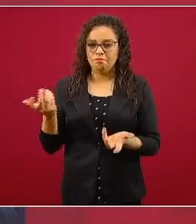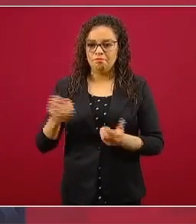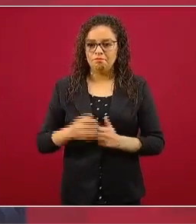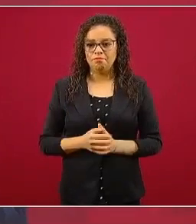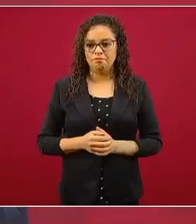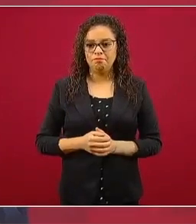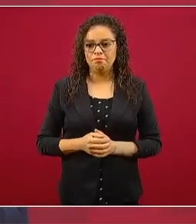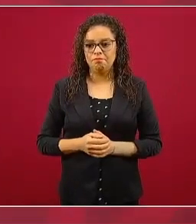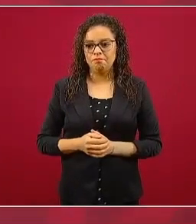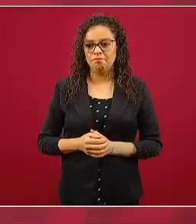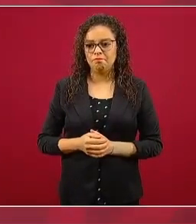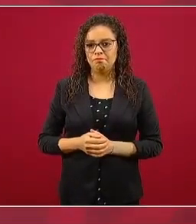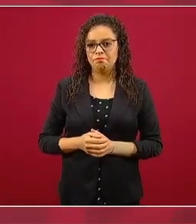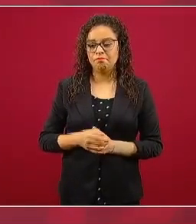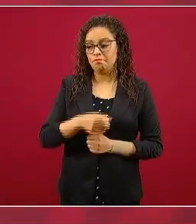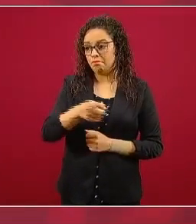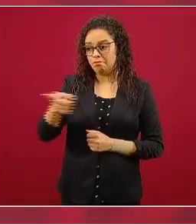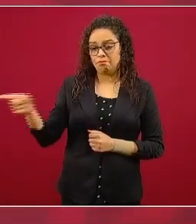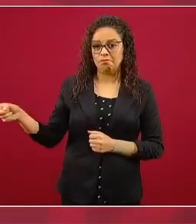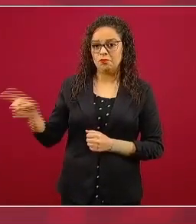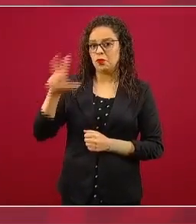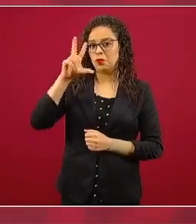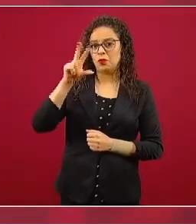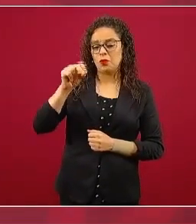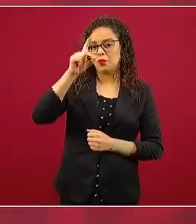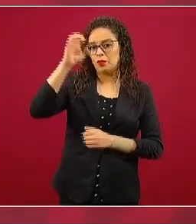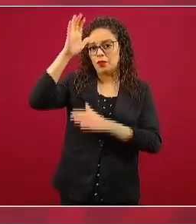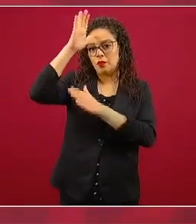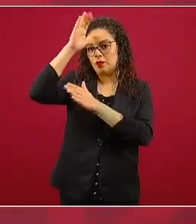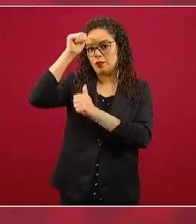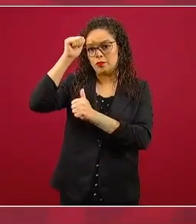a nuestro gobierno.